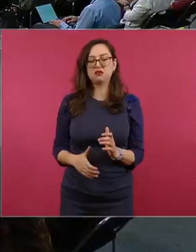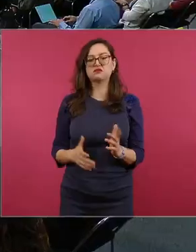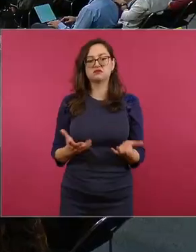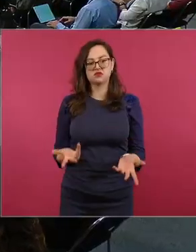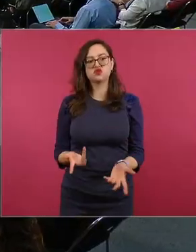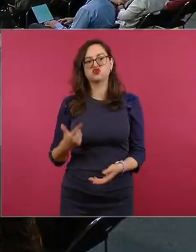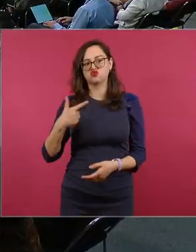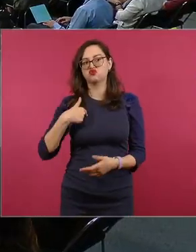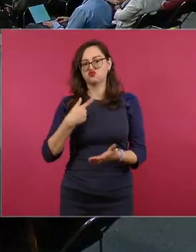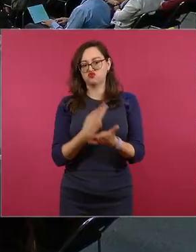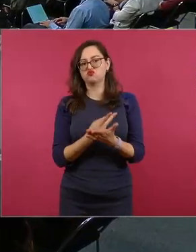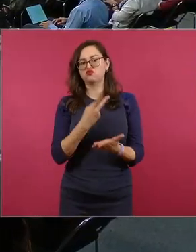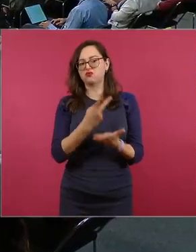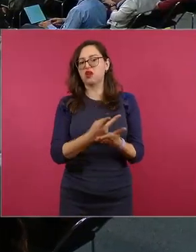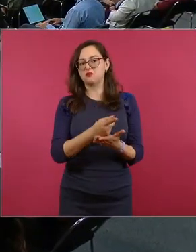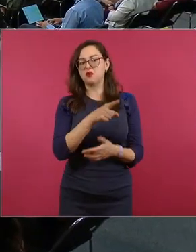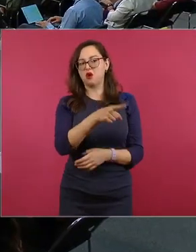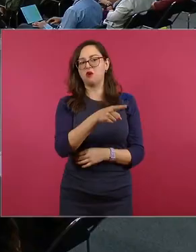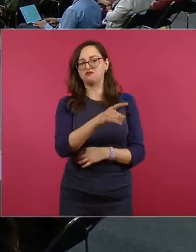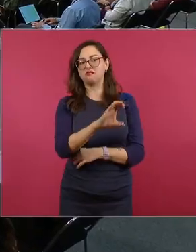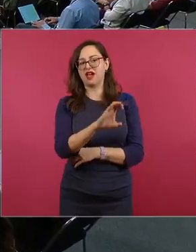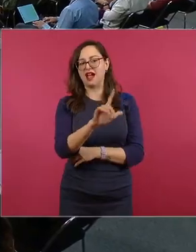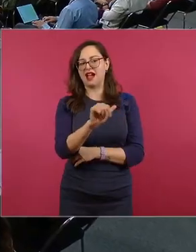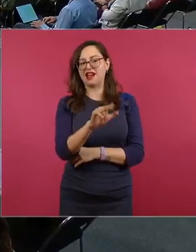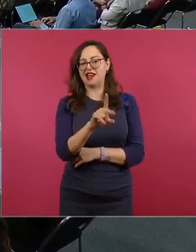Vamos a condecorar a Claudio.